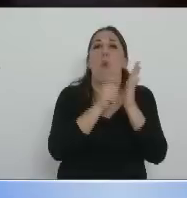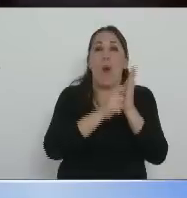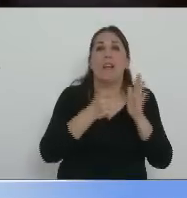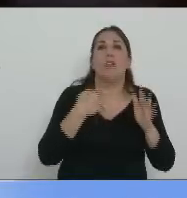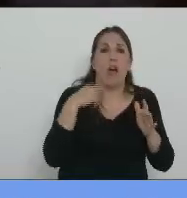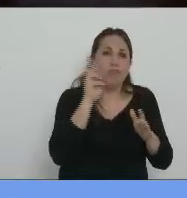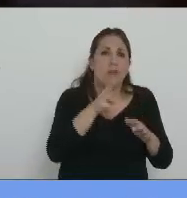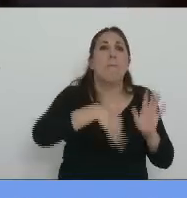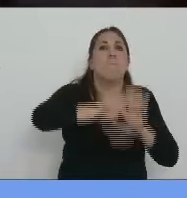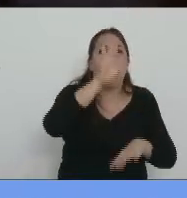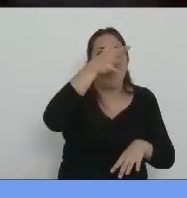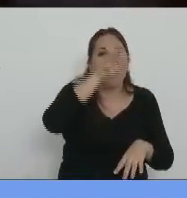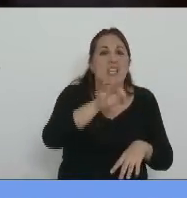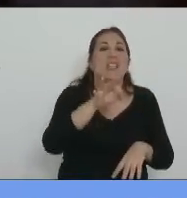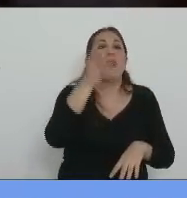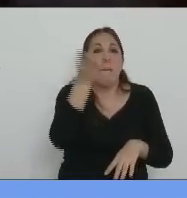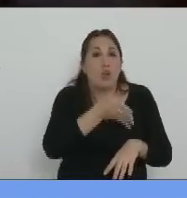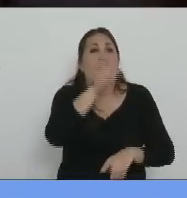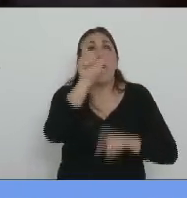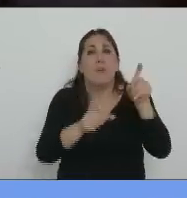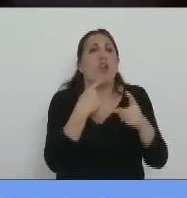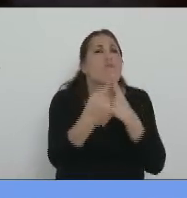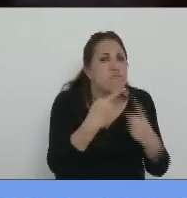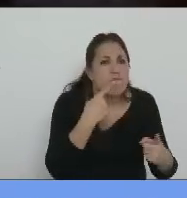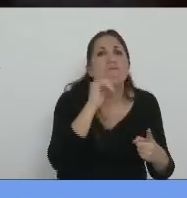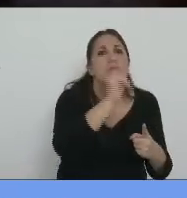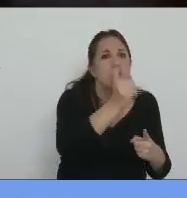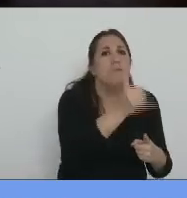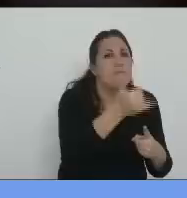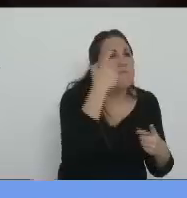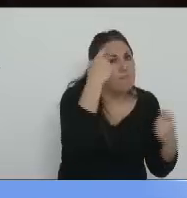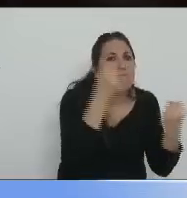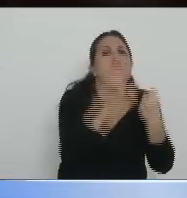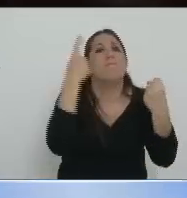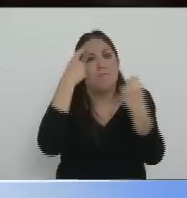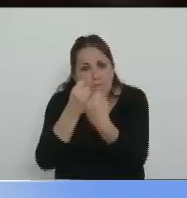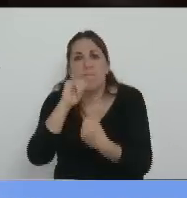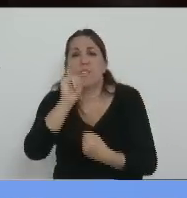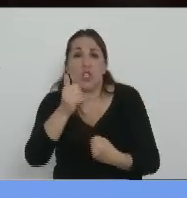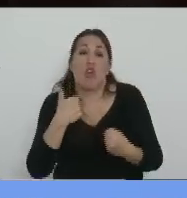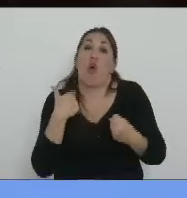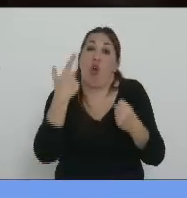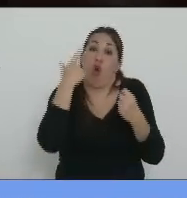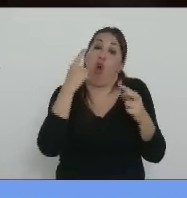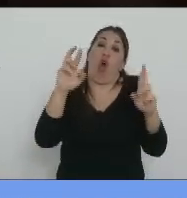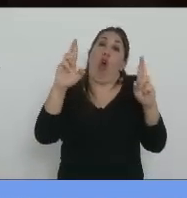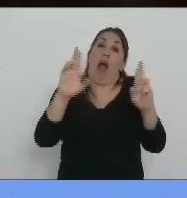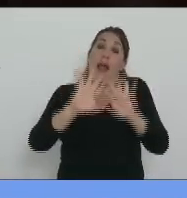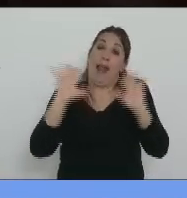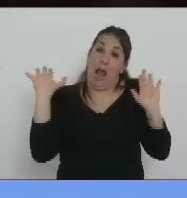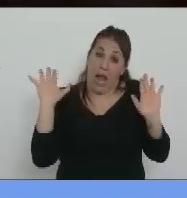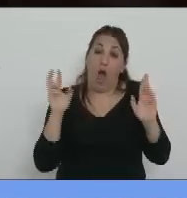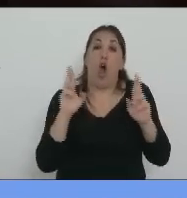que han sido consultados que están de acuerdo con esto yo espero que no aparezca algún